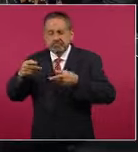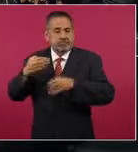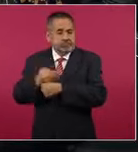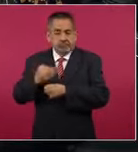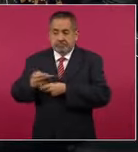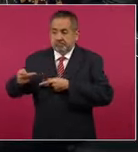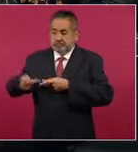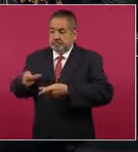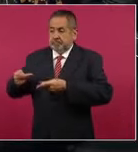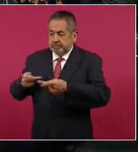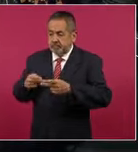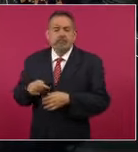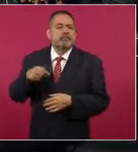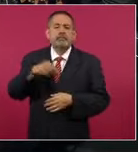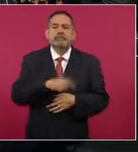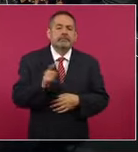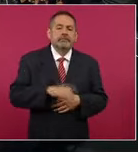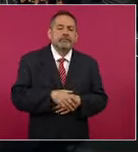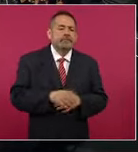estamos pensando